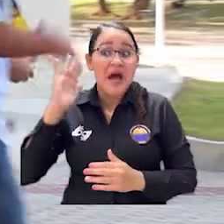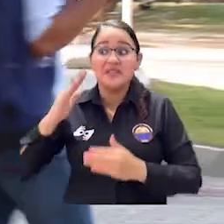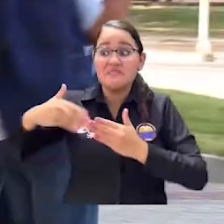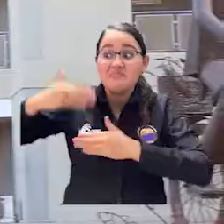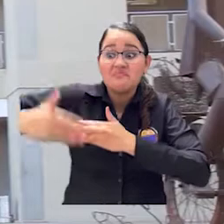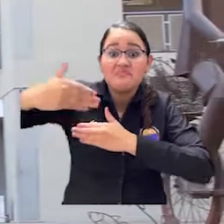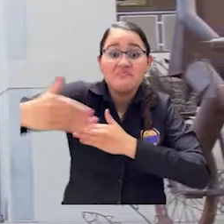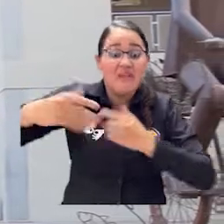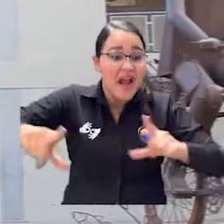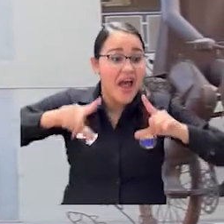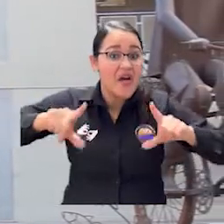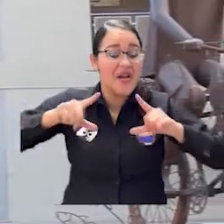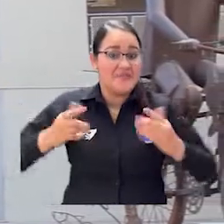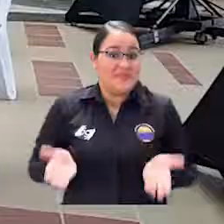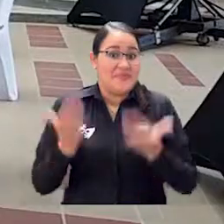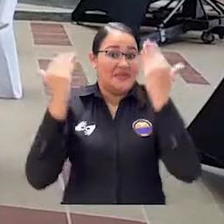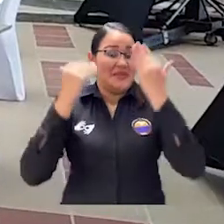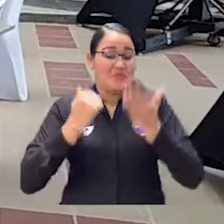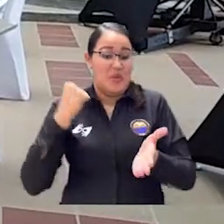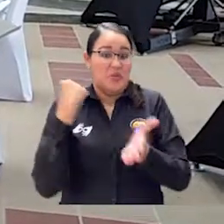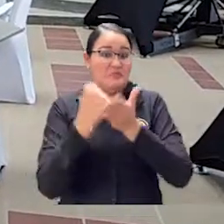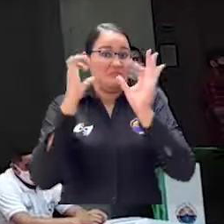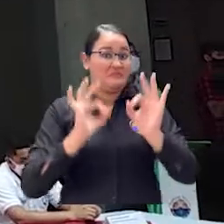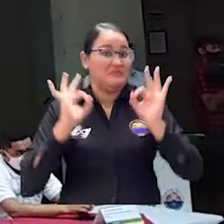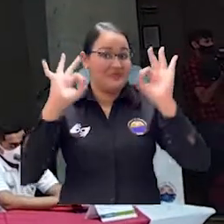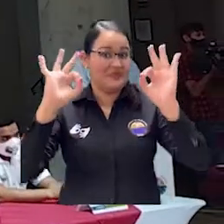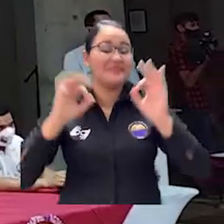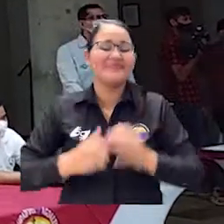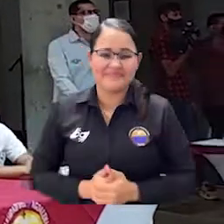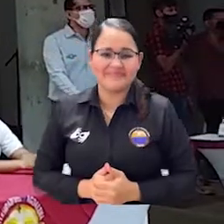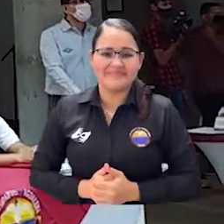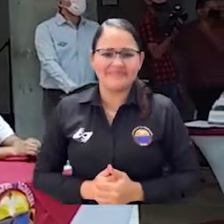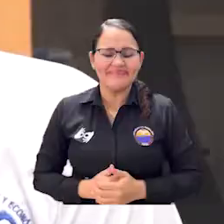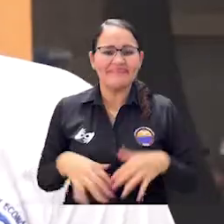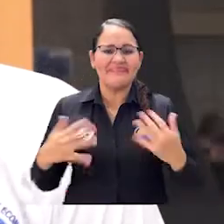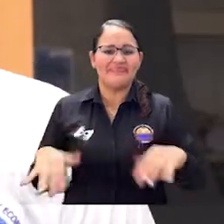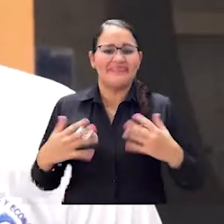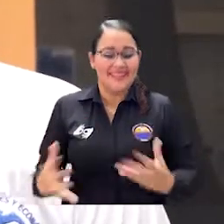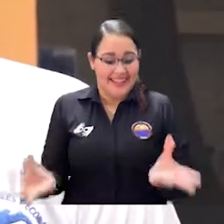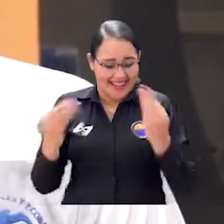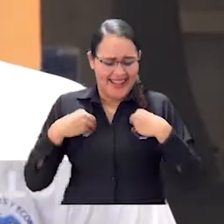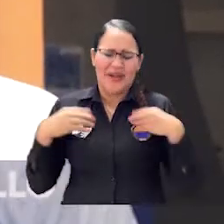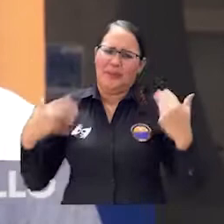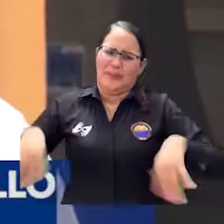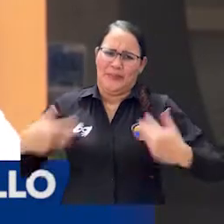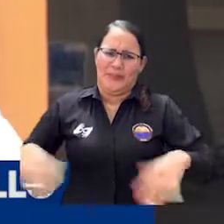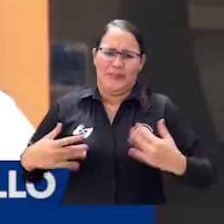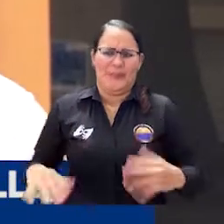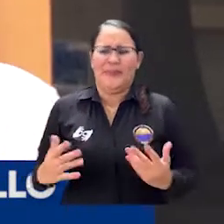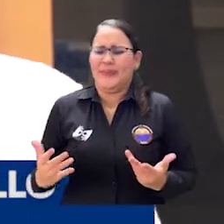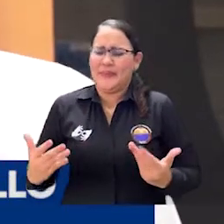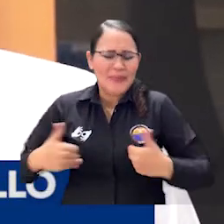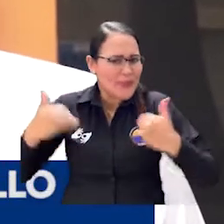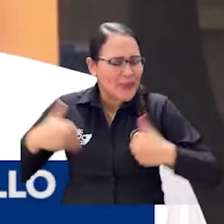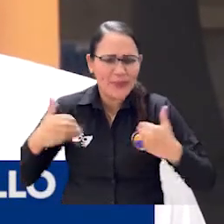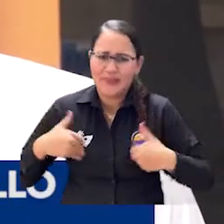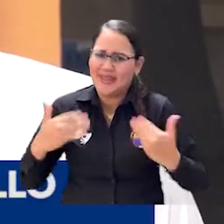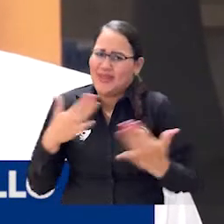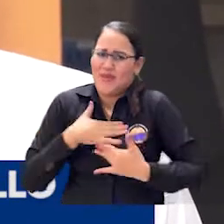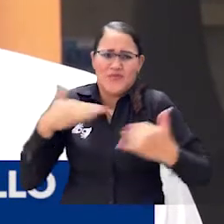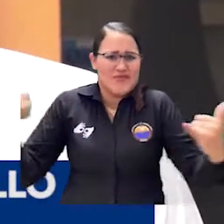cortes que van ya saliendo para estos próximos años. Un logro que llena de mucha satisfacción, que